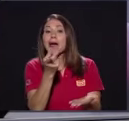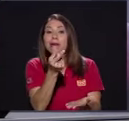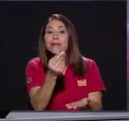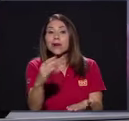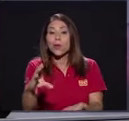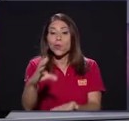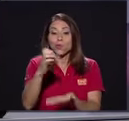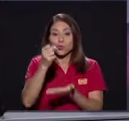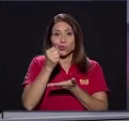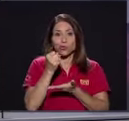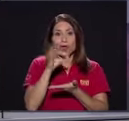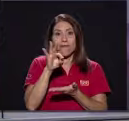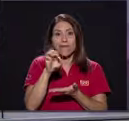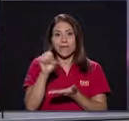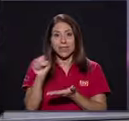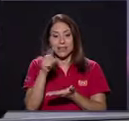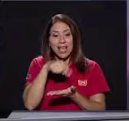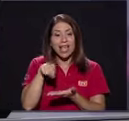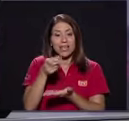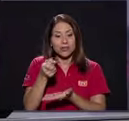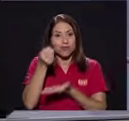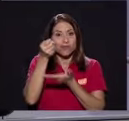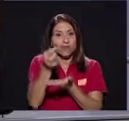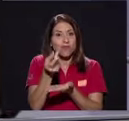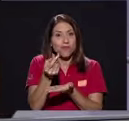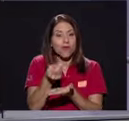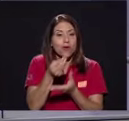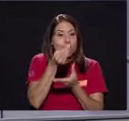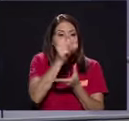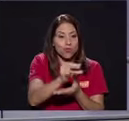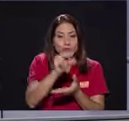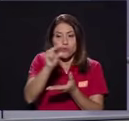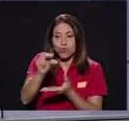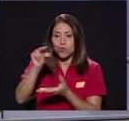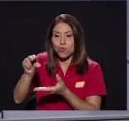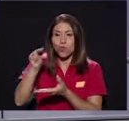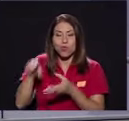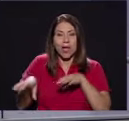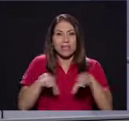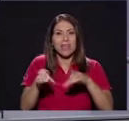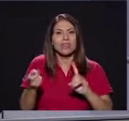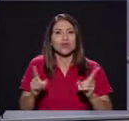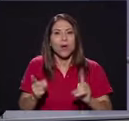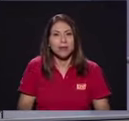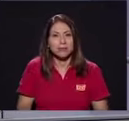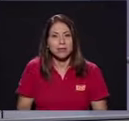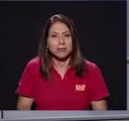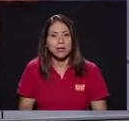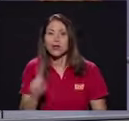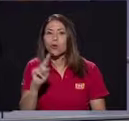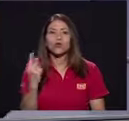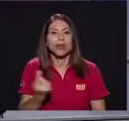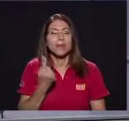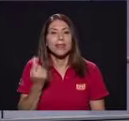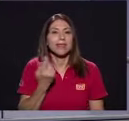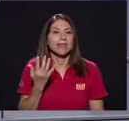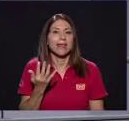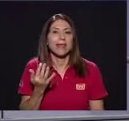nosotros mediante el Fondo Especial para la Educación Superior se destinan a X, Y y Z actividades. Y no solo es, como